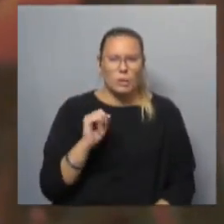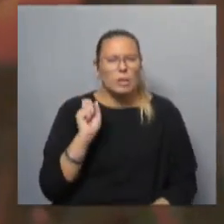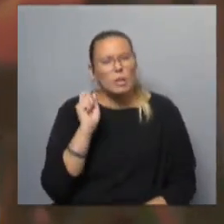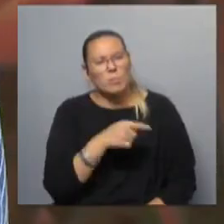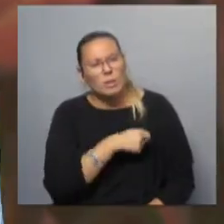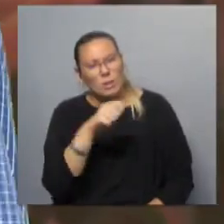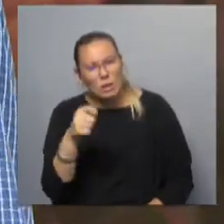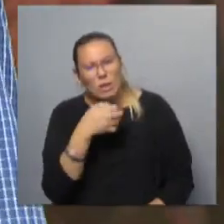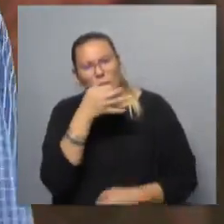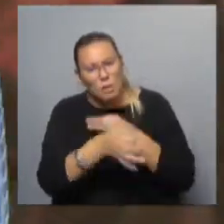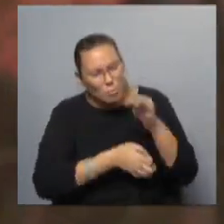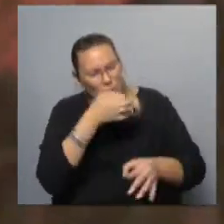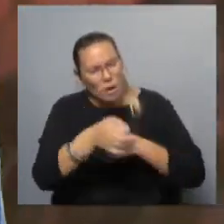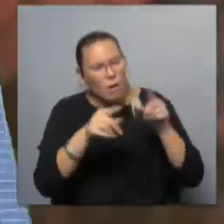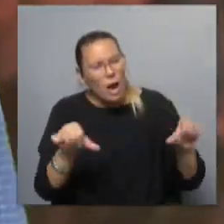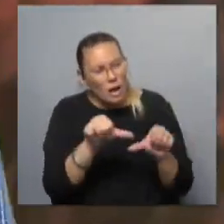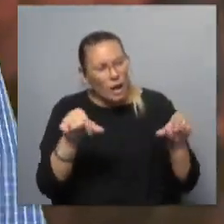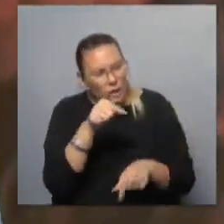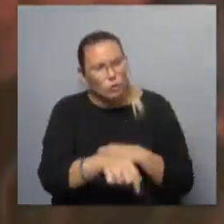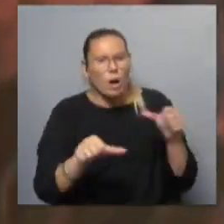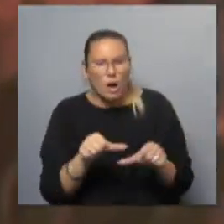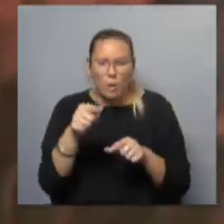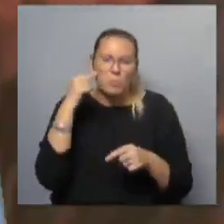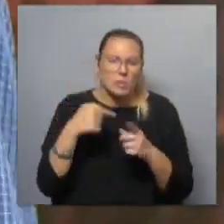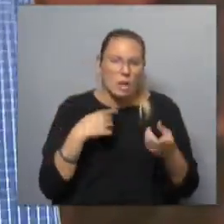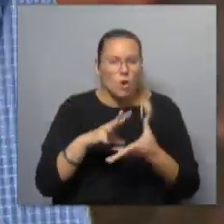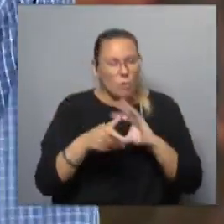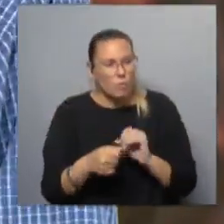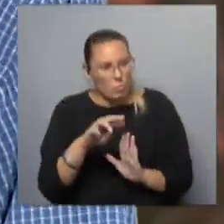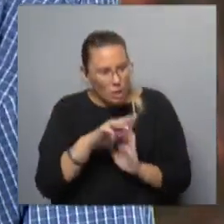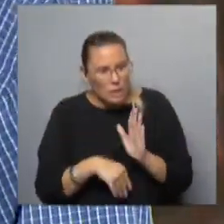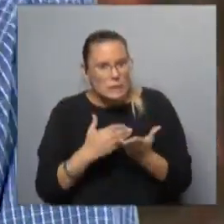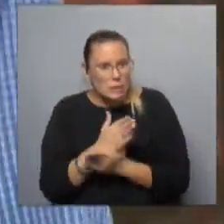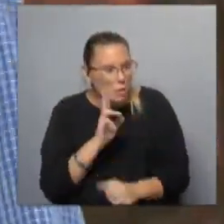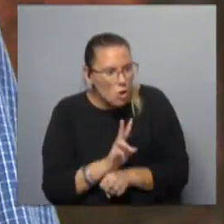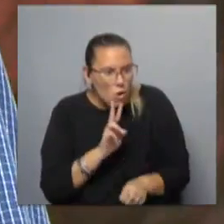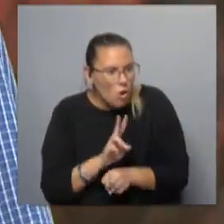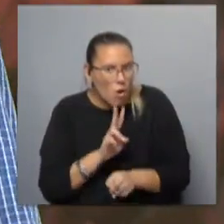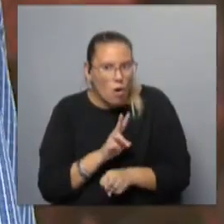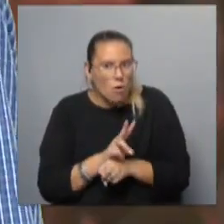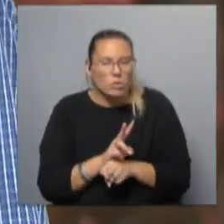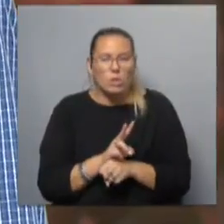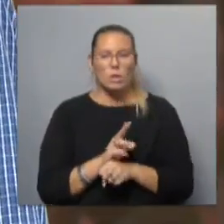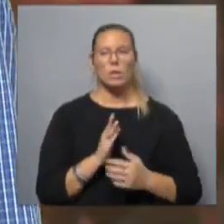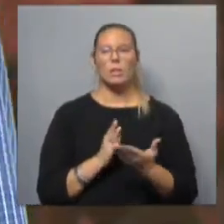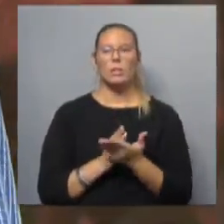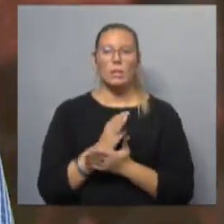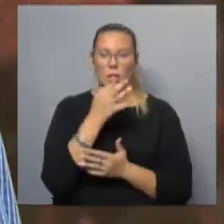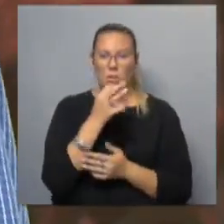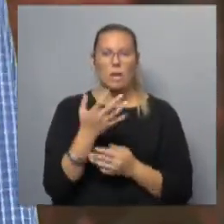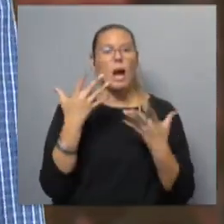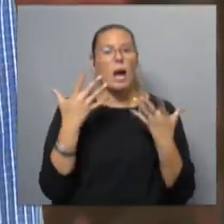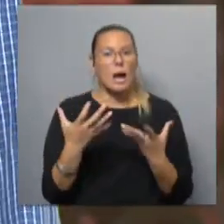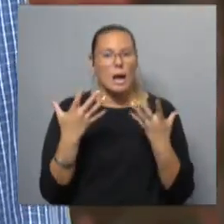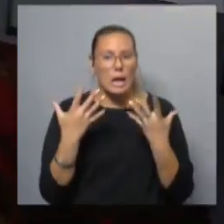y lo instruía, le decía, usted haga tal cosa, no haga tal otra, mira acá, piensa, así lo mantenía todo el tiempo bajo control. Y siempre le decía, si queremos